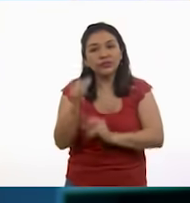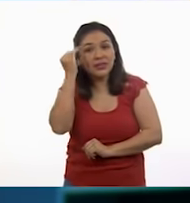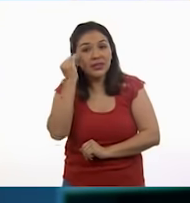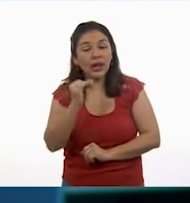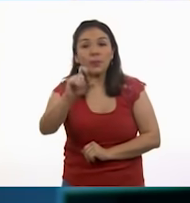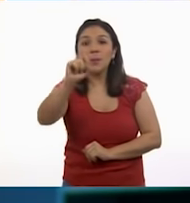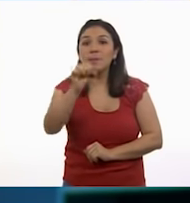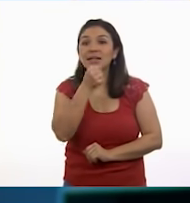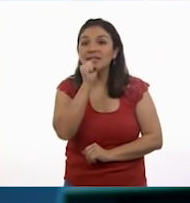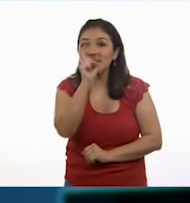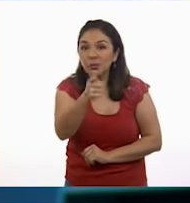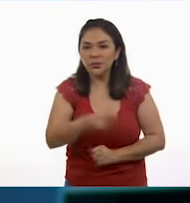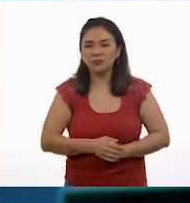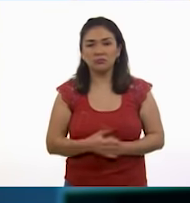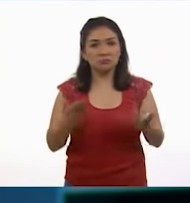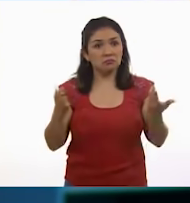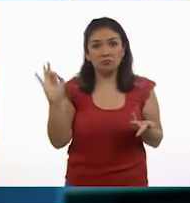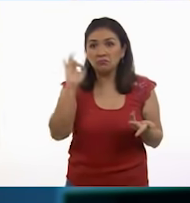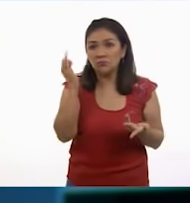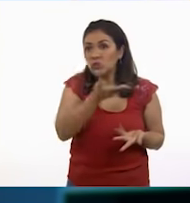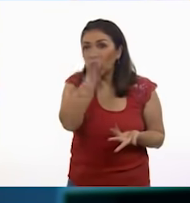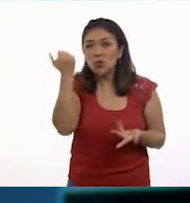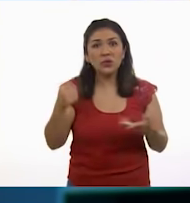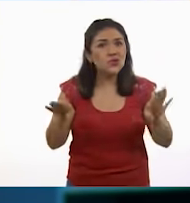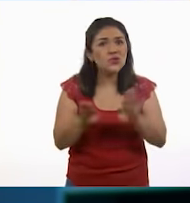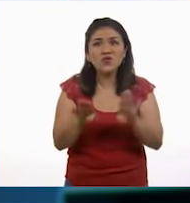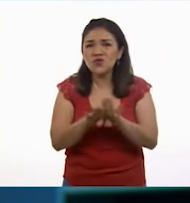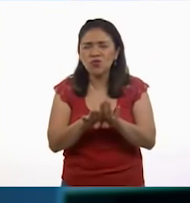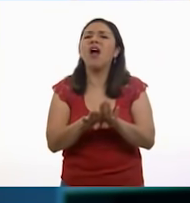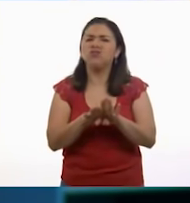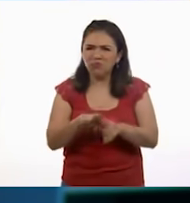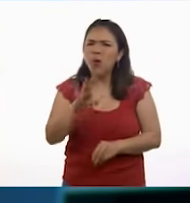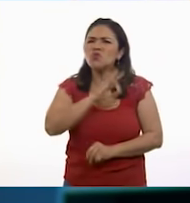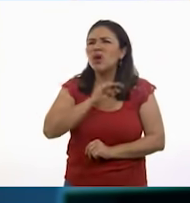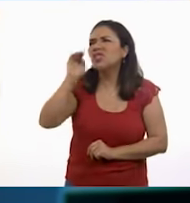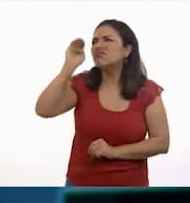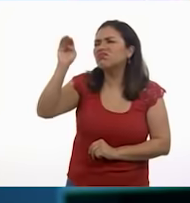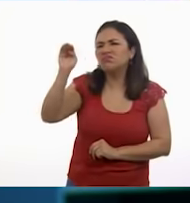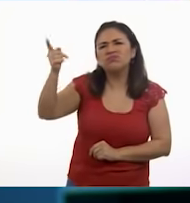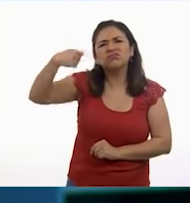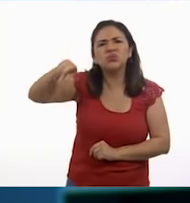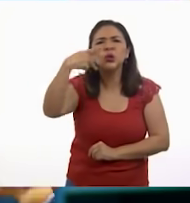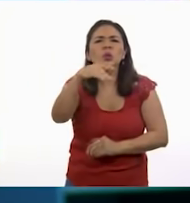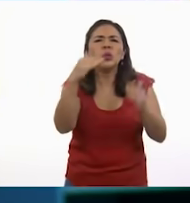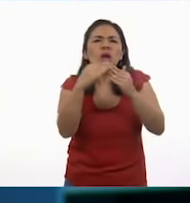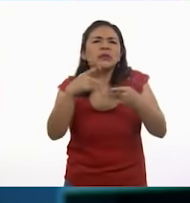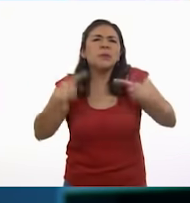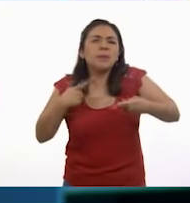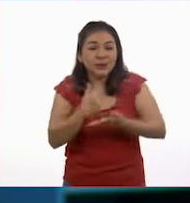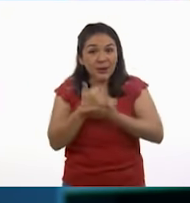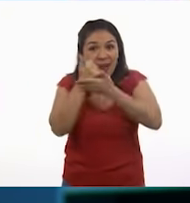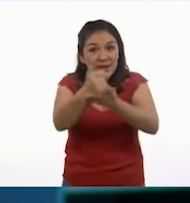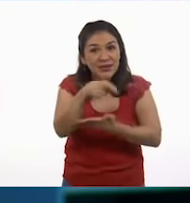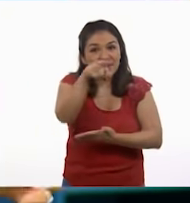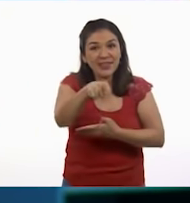segundos y si no sabes cómo hacerlo pide ayuda en casa